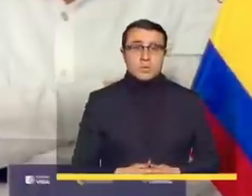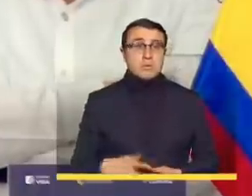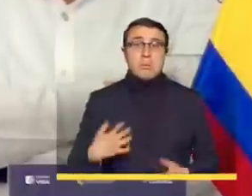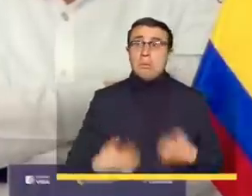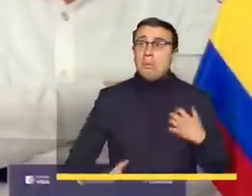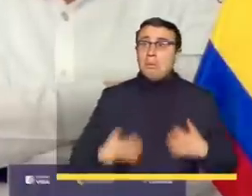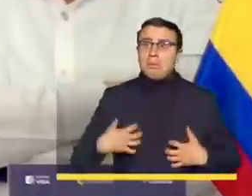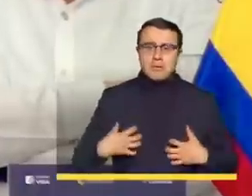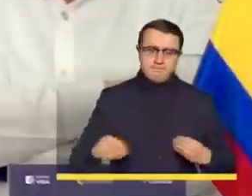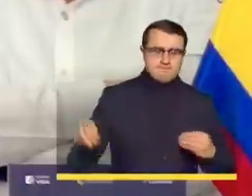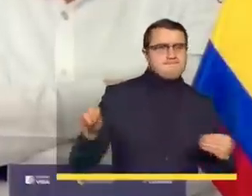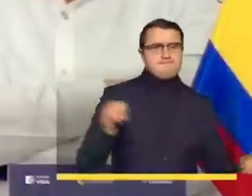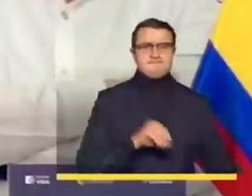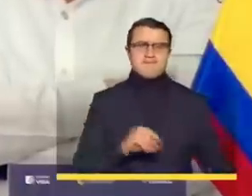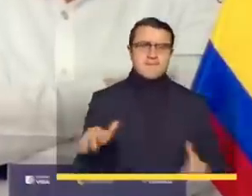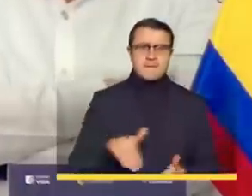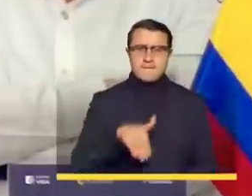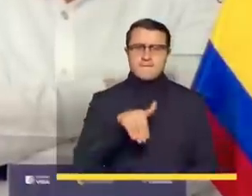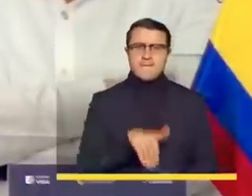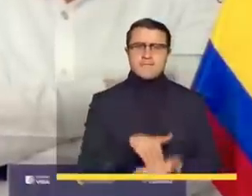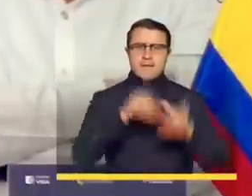miedo y sin temor.